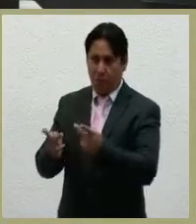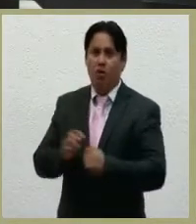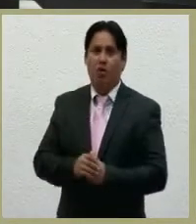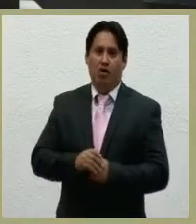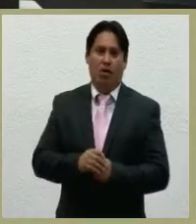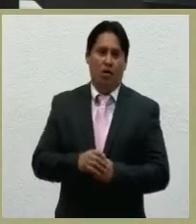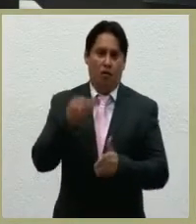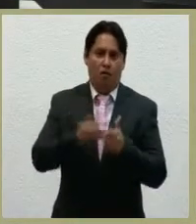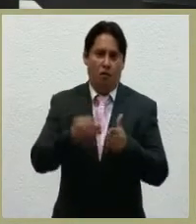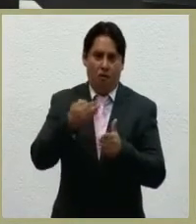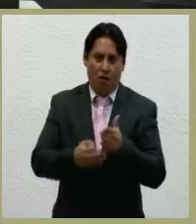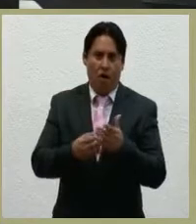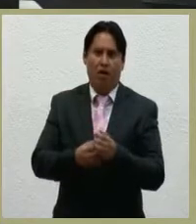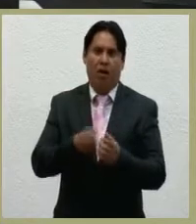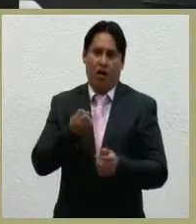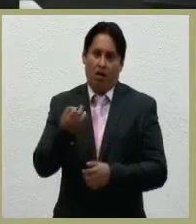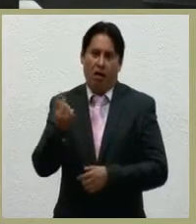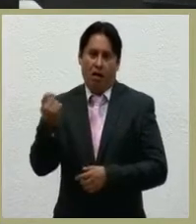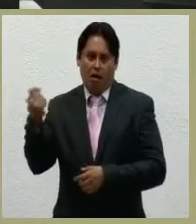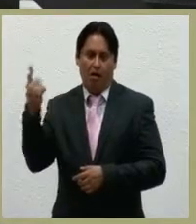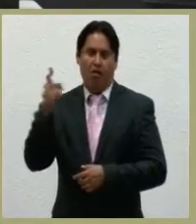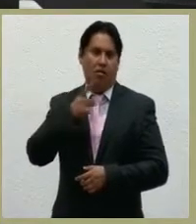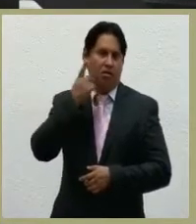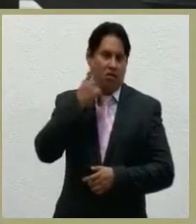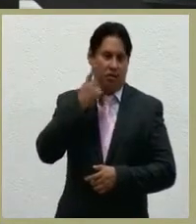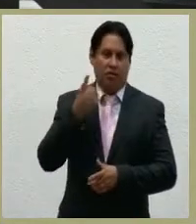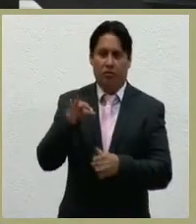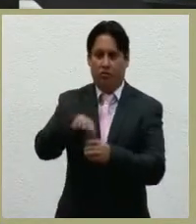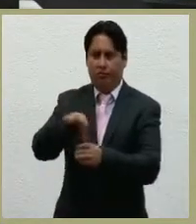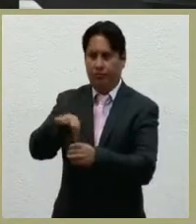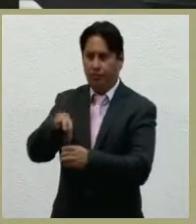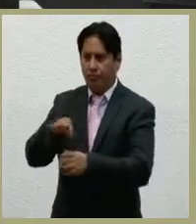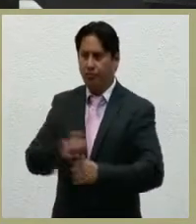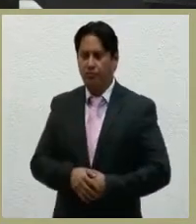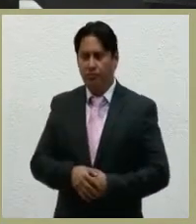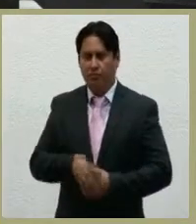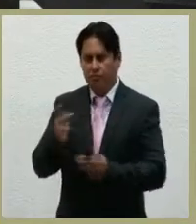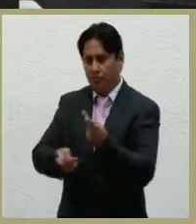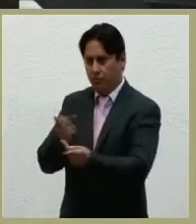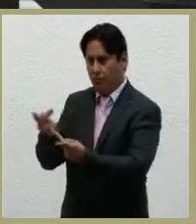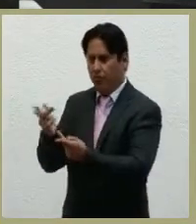algún diputado por emitir su voto. Se pregunta a la Honorable Asamblea si falta algún legislador por emitir su voto.